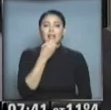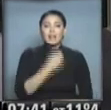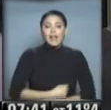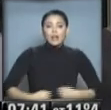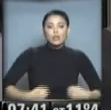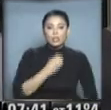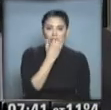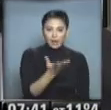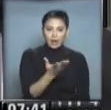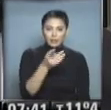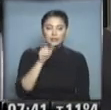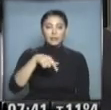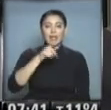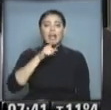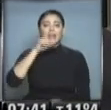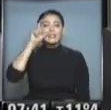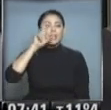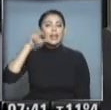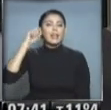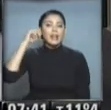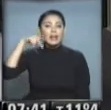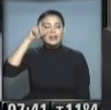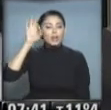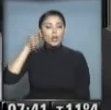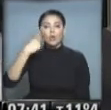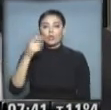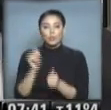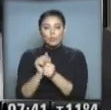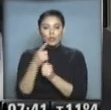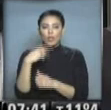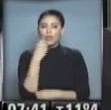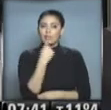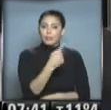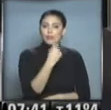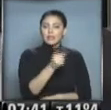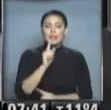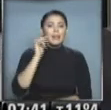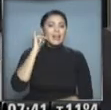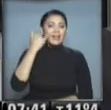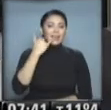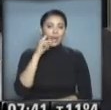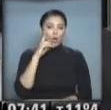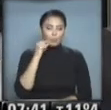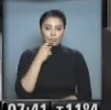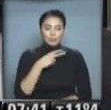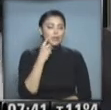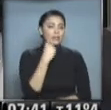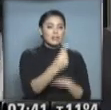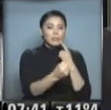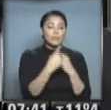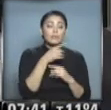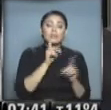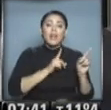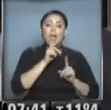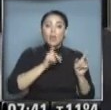carrió respuestas de rodolfo terragno respuestas de martín lousteau respuestas de alfonso prat-gay lo cierto es que algunos